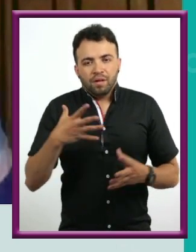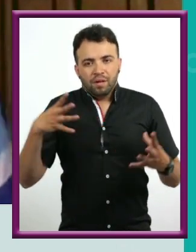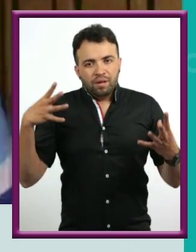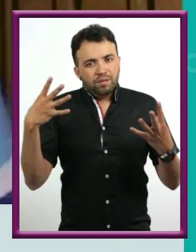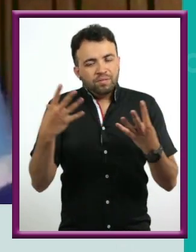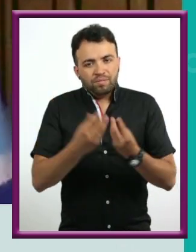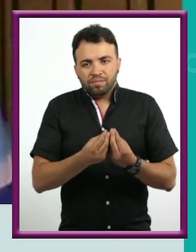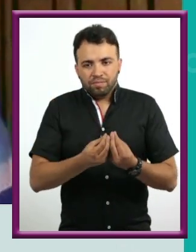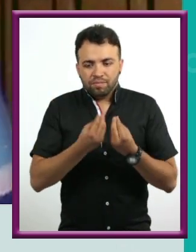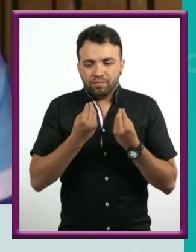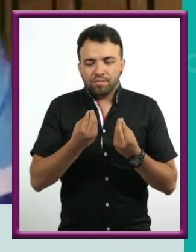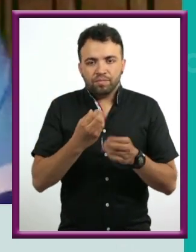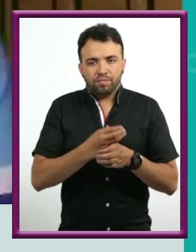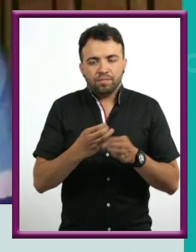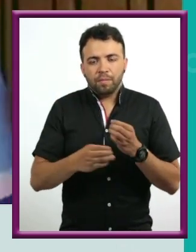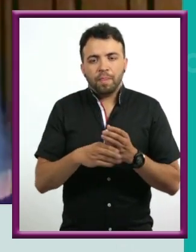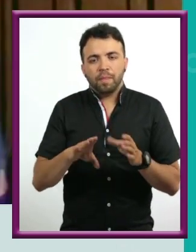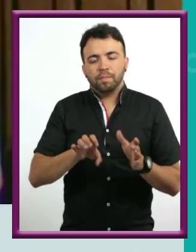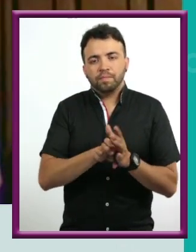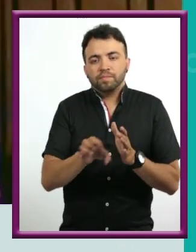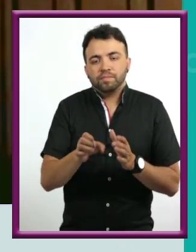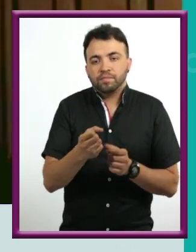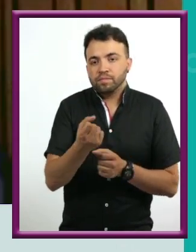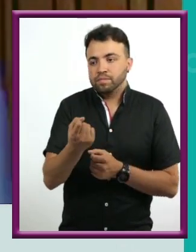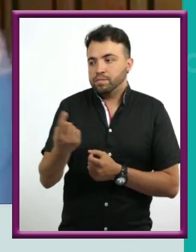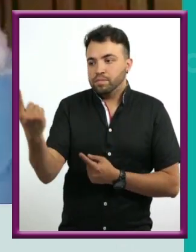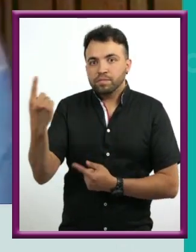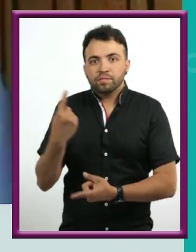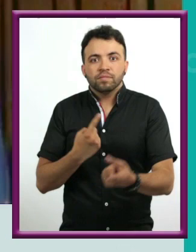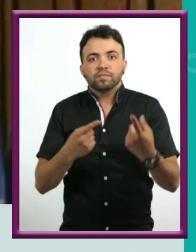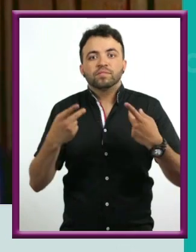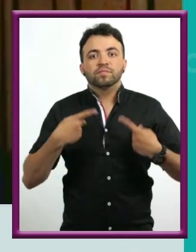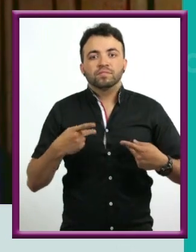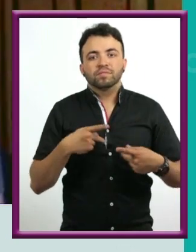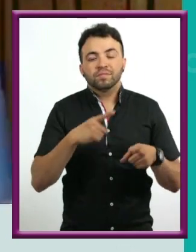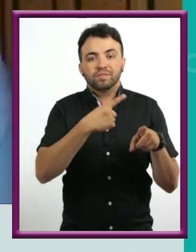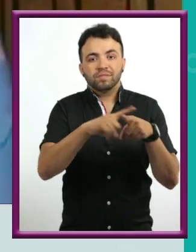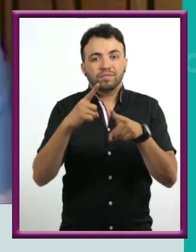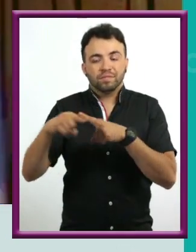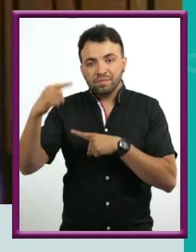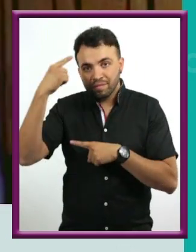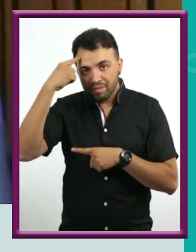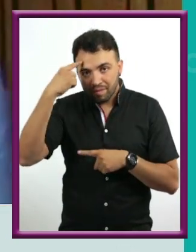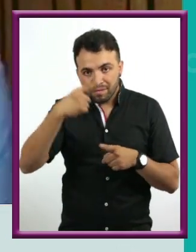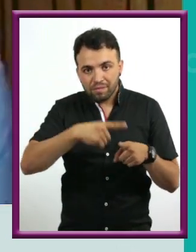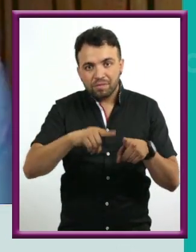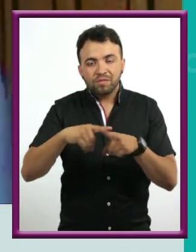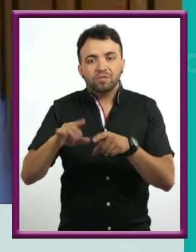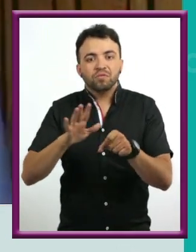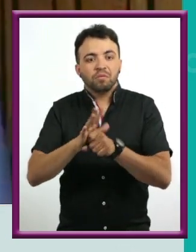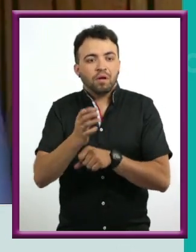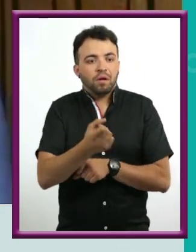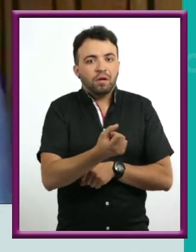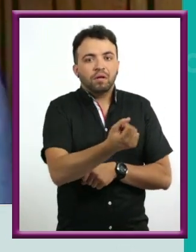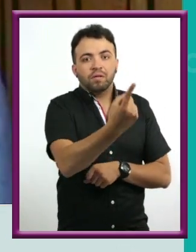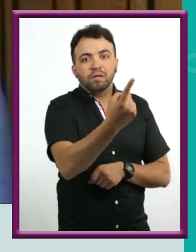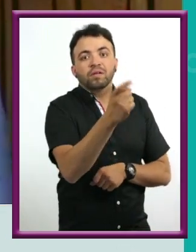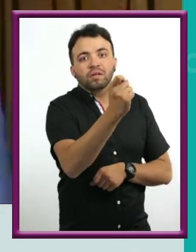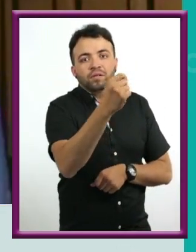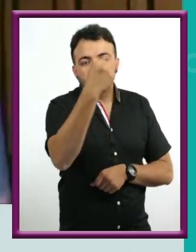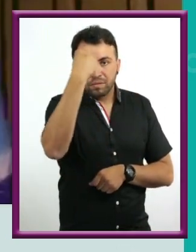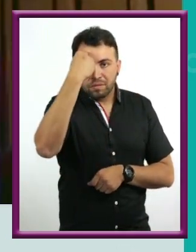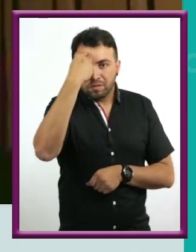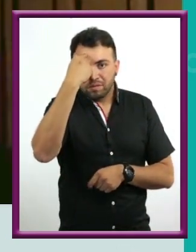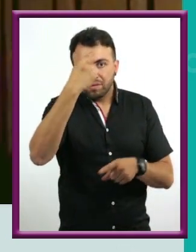porque engloba muchas cosas. Una de ellas es que cada persona es un mundo y cada persona tiene un pensamiento sobre qué es bueno y qué